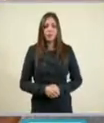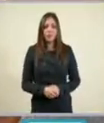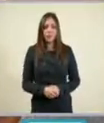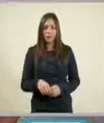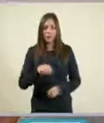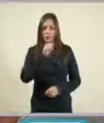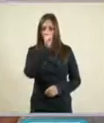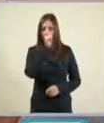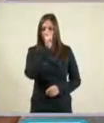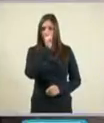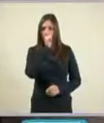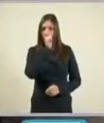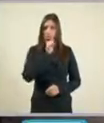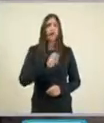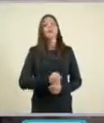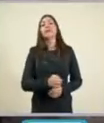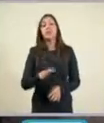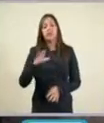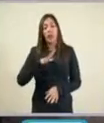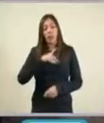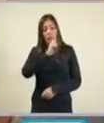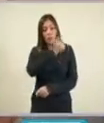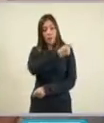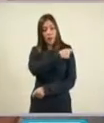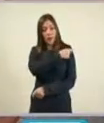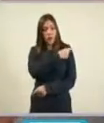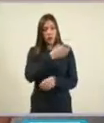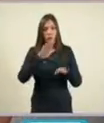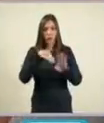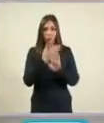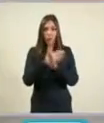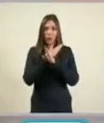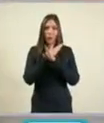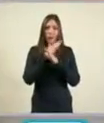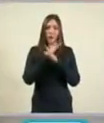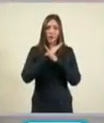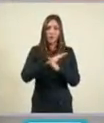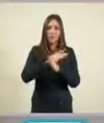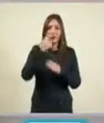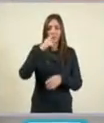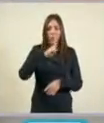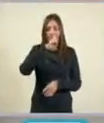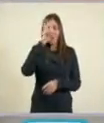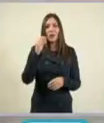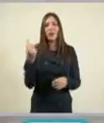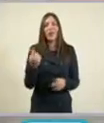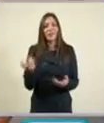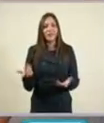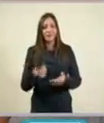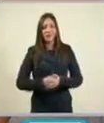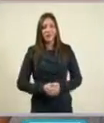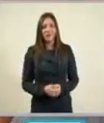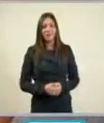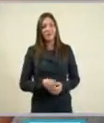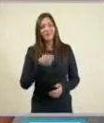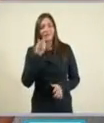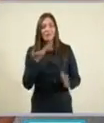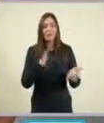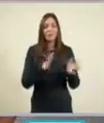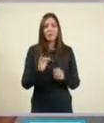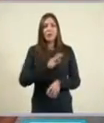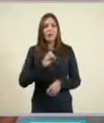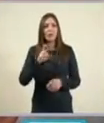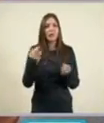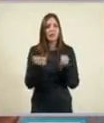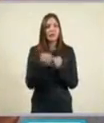Porque... ¿ya hay vacunas, Karen, o qué? Pues es una especie de vacuna. Justamente de lo que vamos a